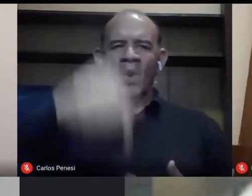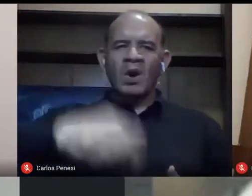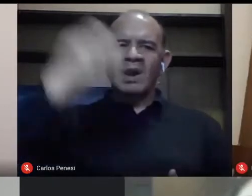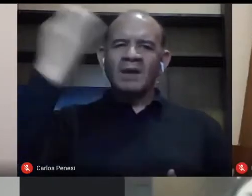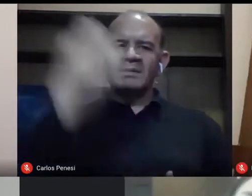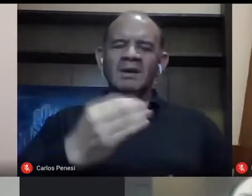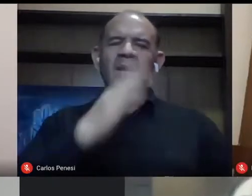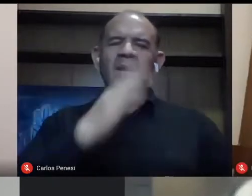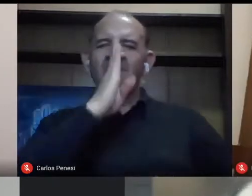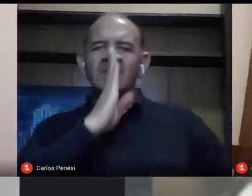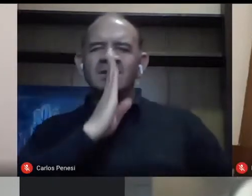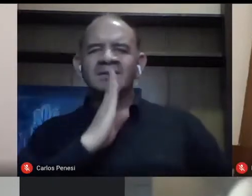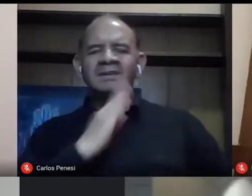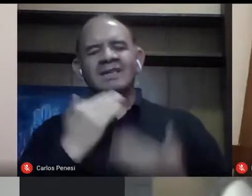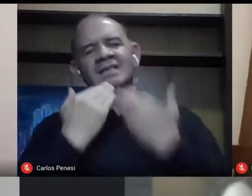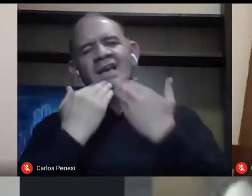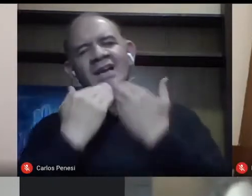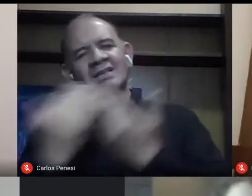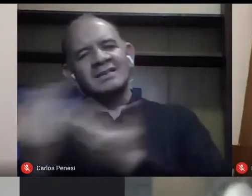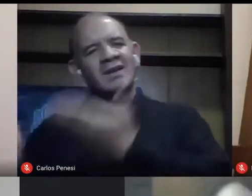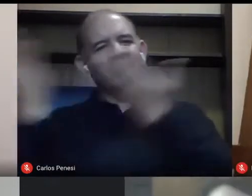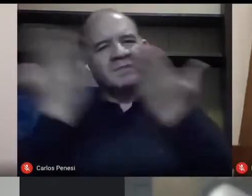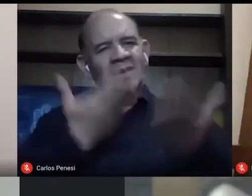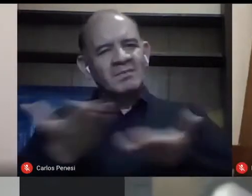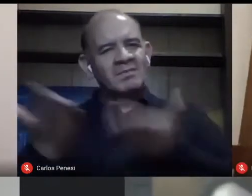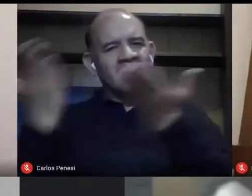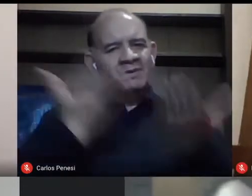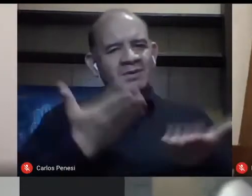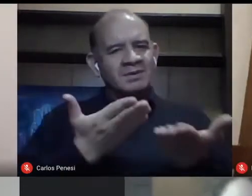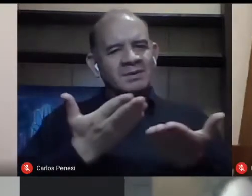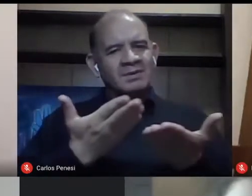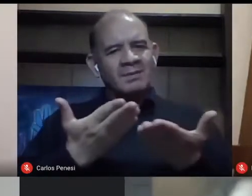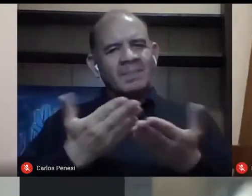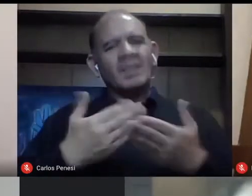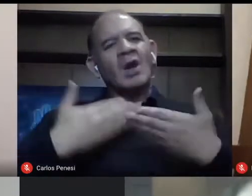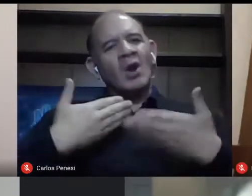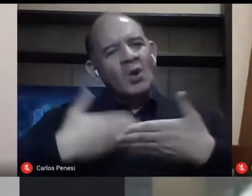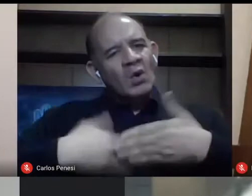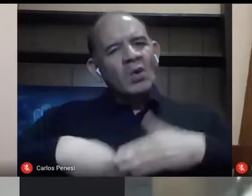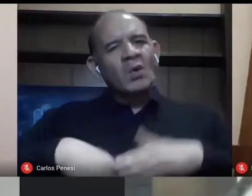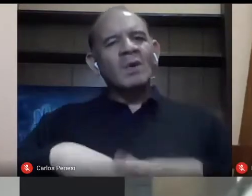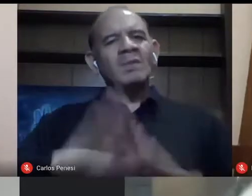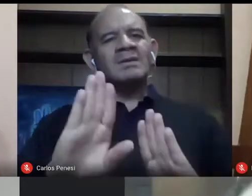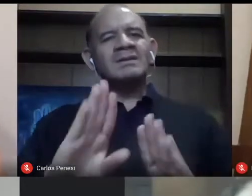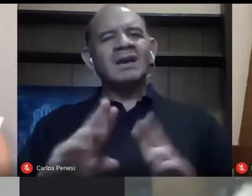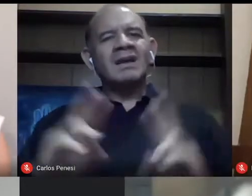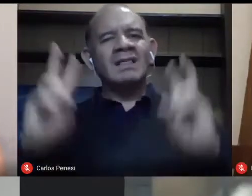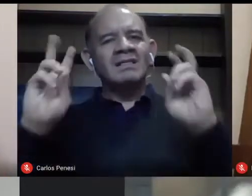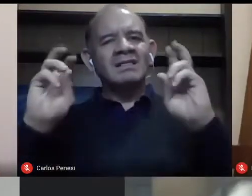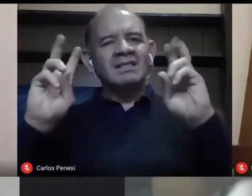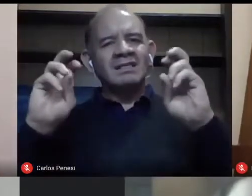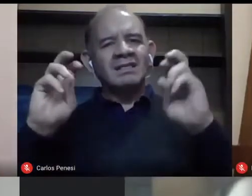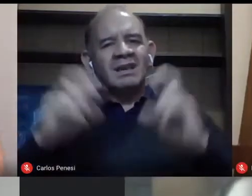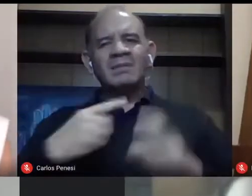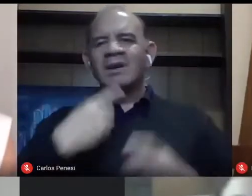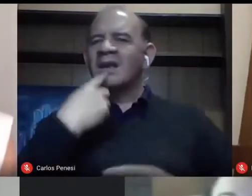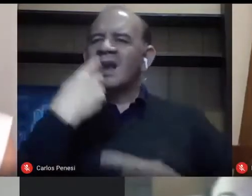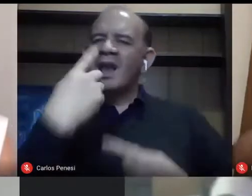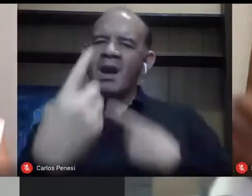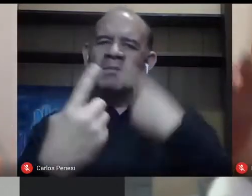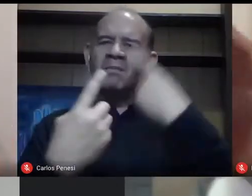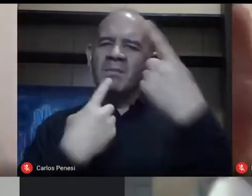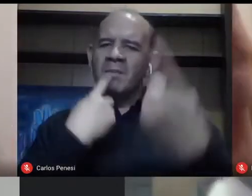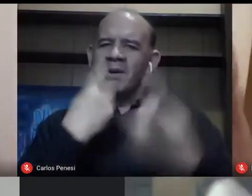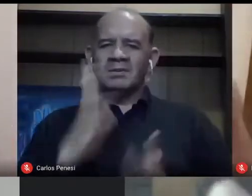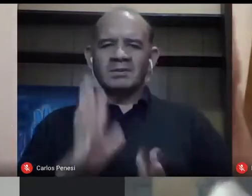paciencia. Bienvenidos, bienvenidas. Y bueno, vamos a arrancar entonces con las preguntas, que les cuento